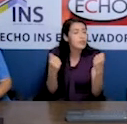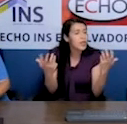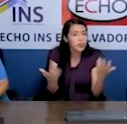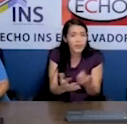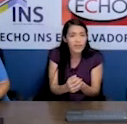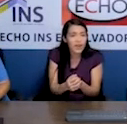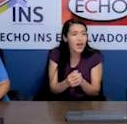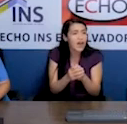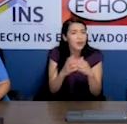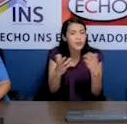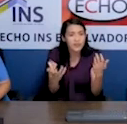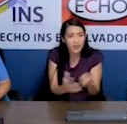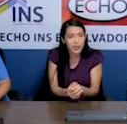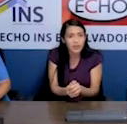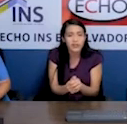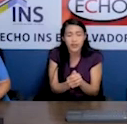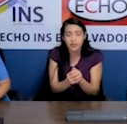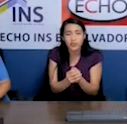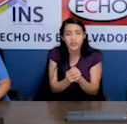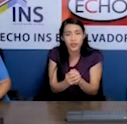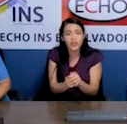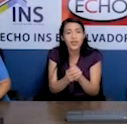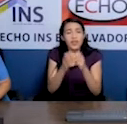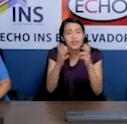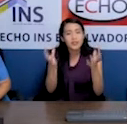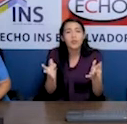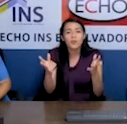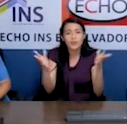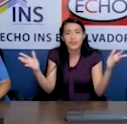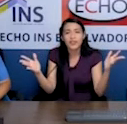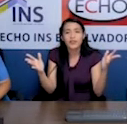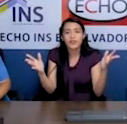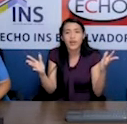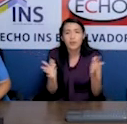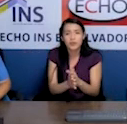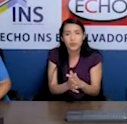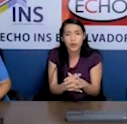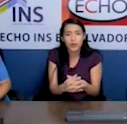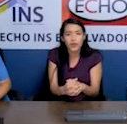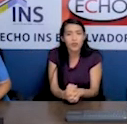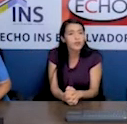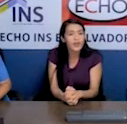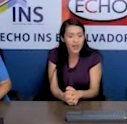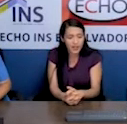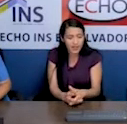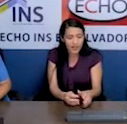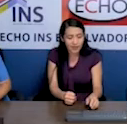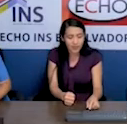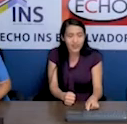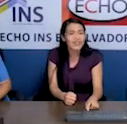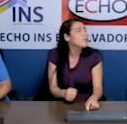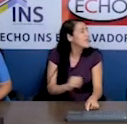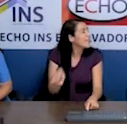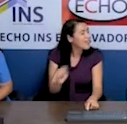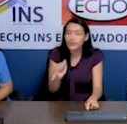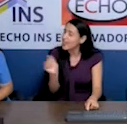modificado si hay una albúmina baja, un estado de desnutrición, y si no, pues aquí recordamos un poco la fórmula, que